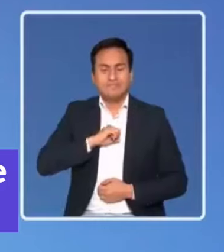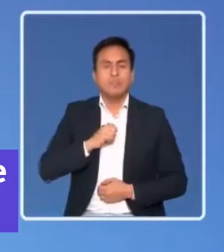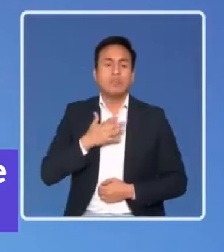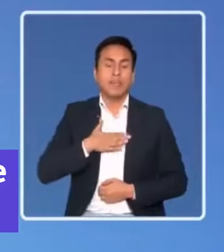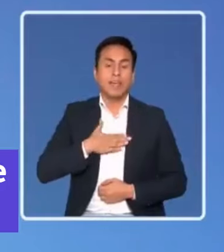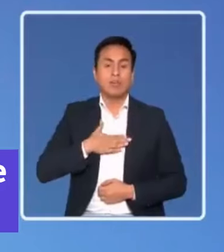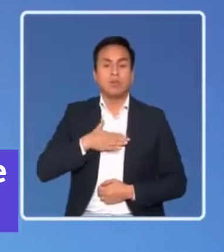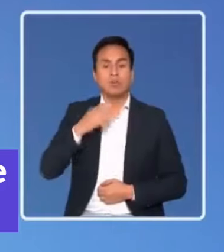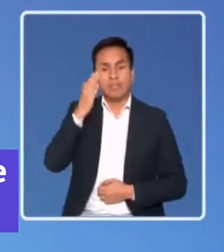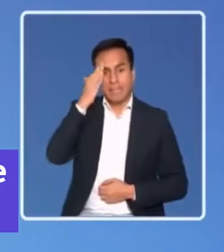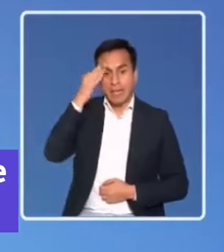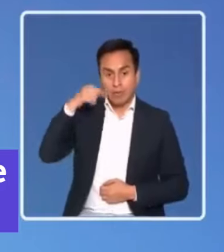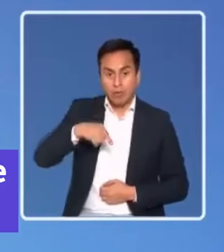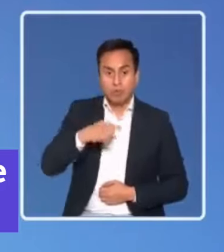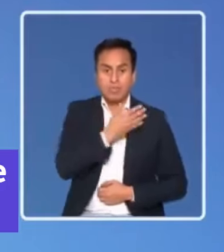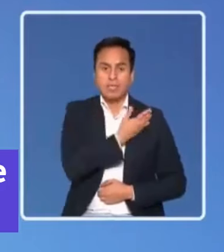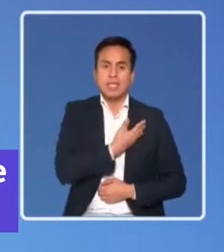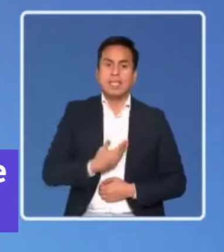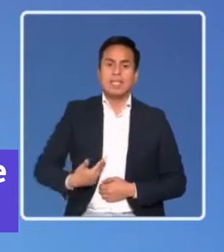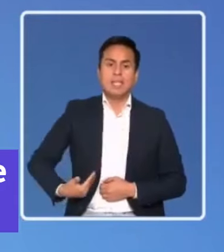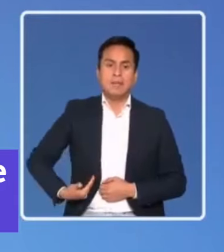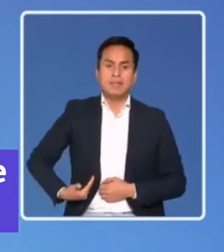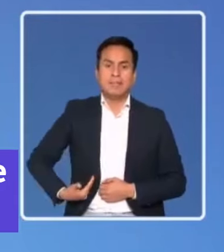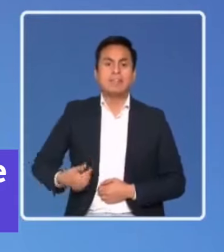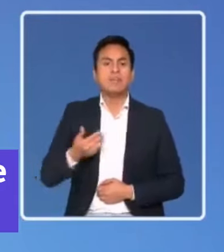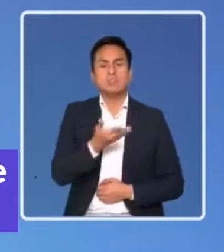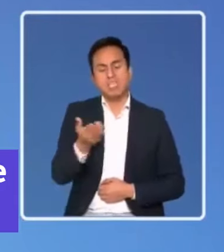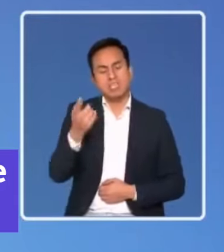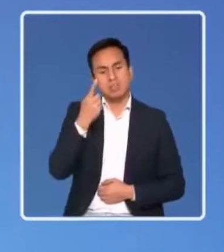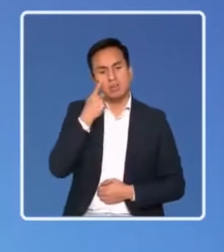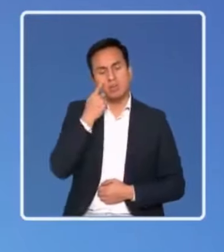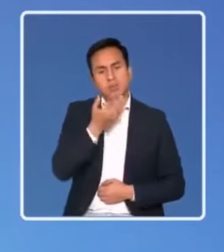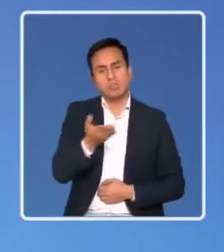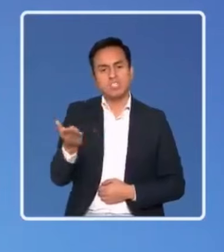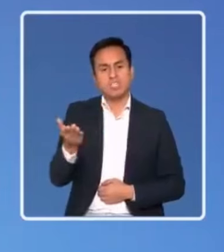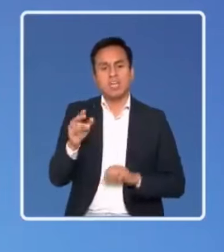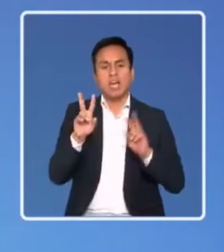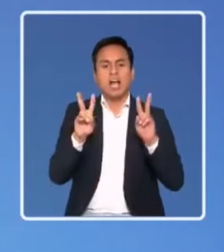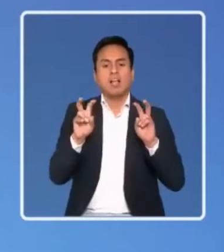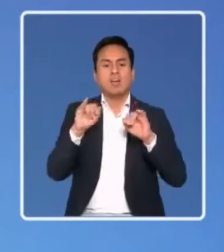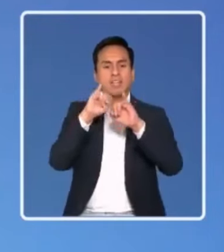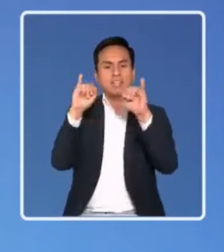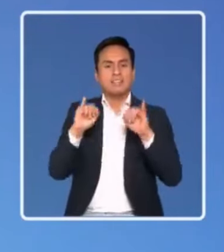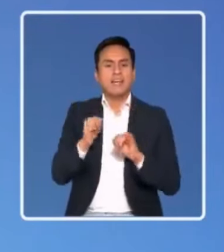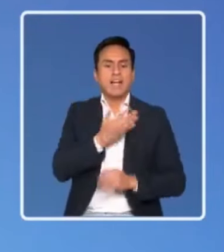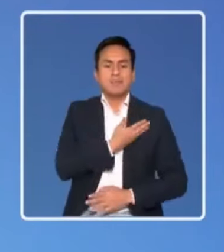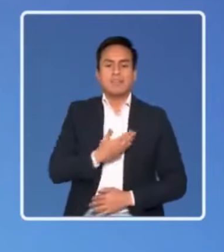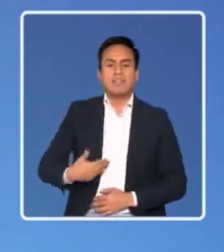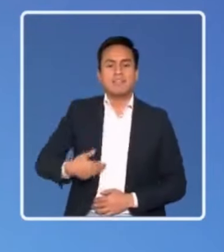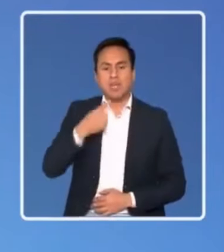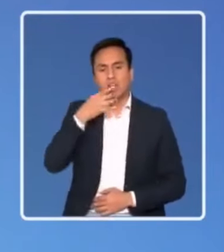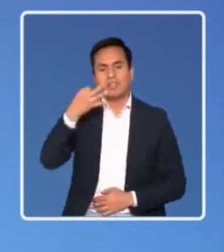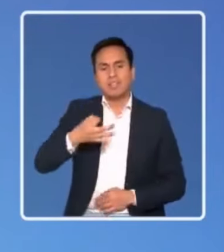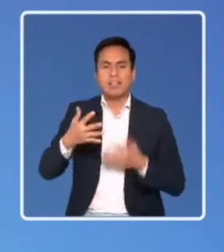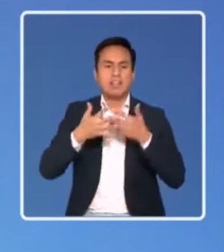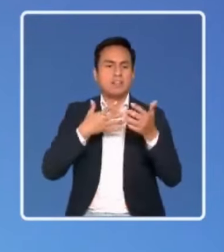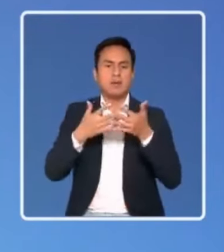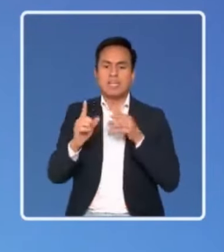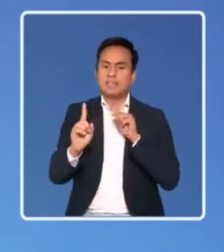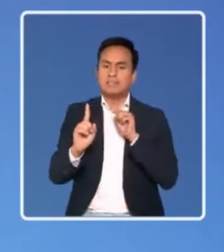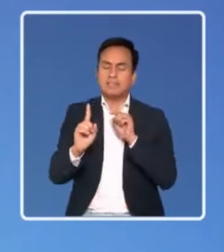señalar que el día de hoy el presidente ustedes lo conocen si hay algo que caracteriza al presidente su honestidad y